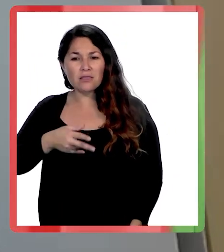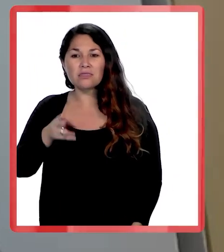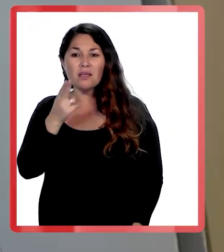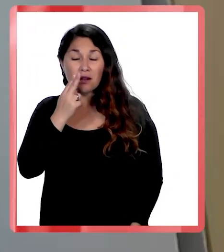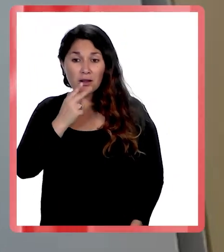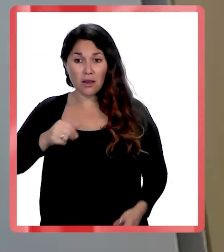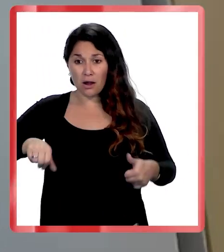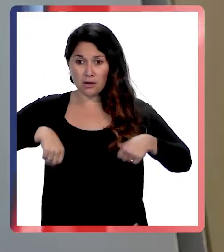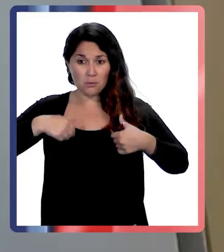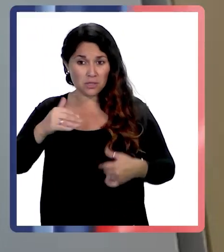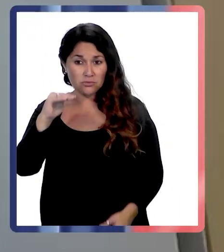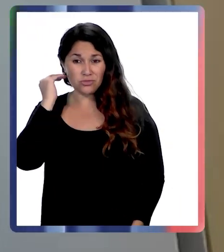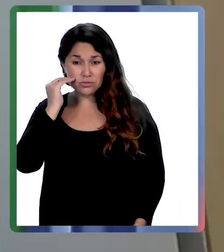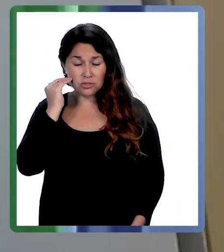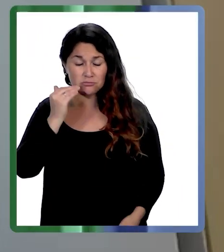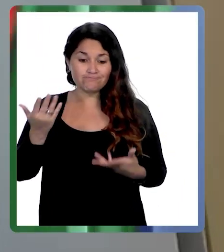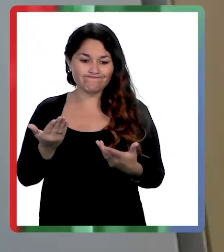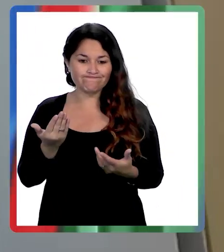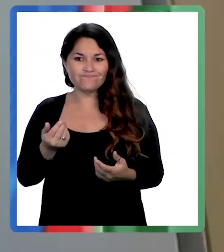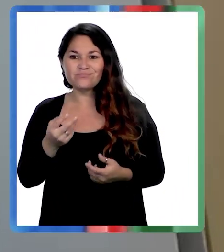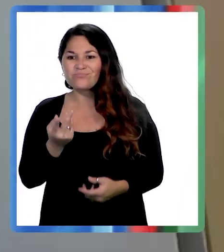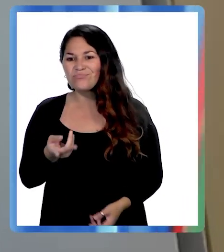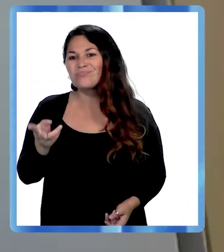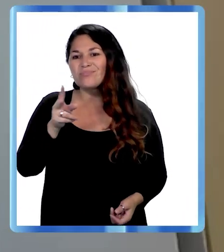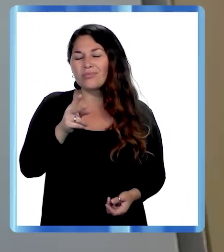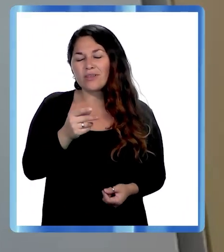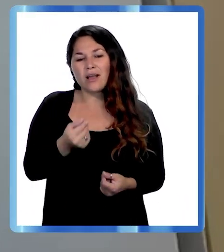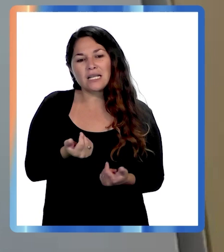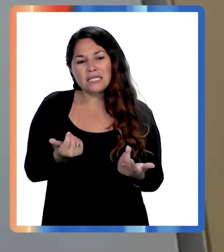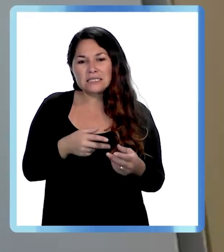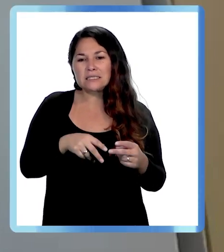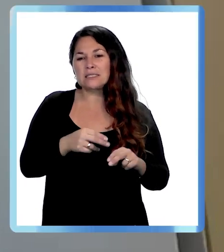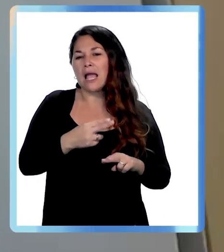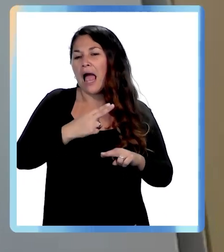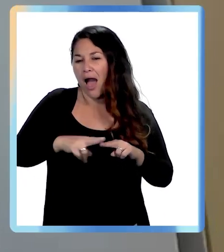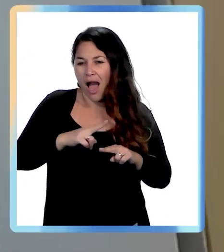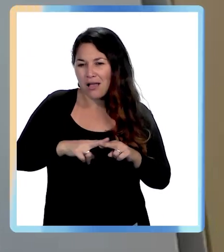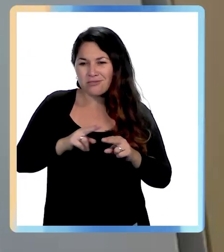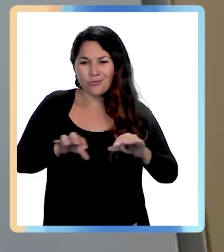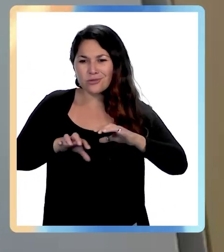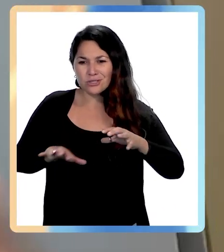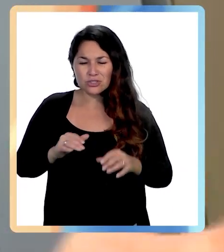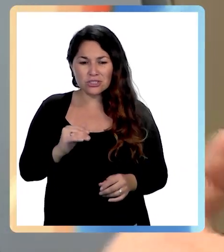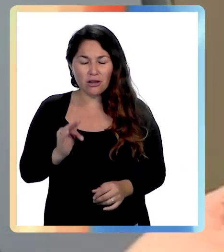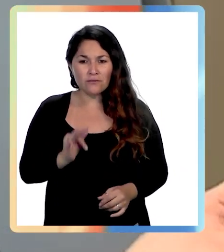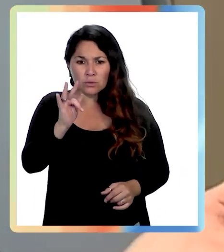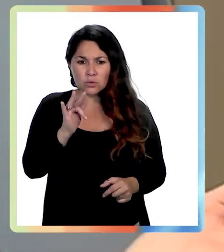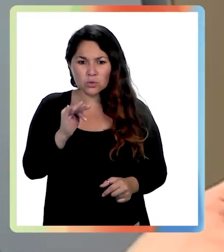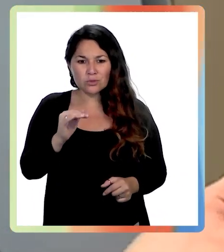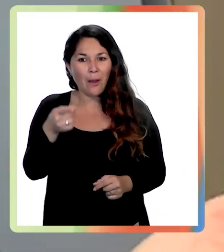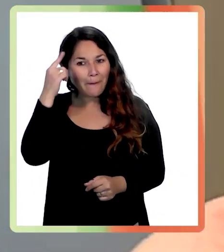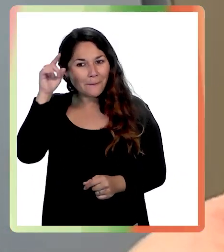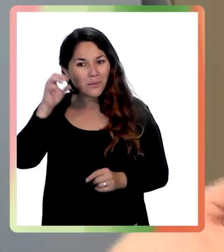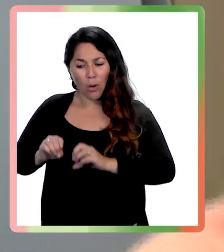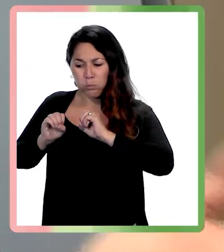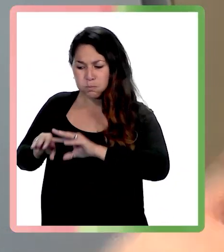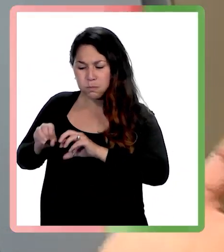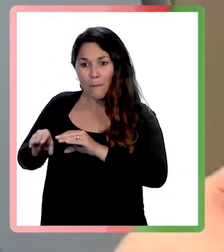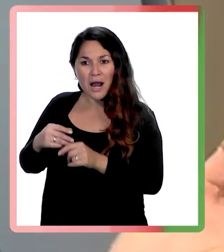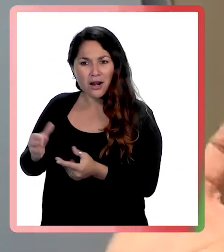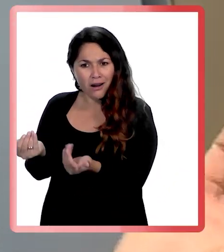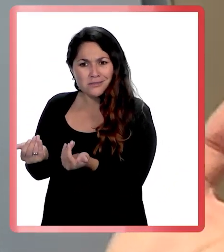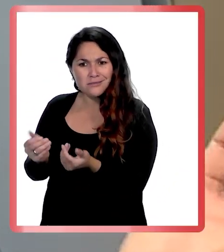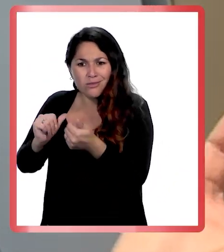adolescencia, en el fondo vamos a estar parchando un problema de salud pública mucho mayor. Entonces, esto tiene que ser en el fondo un trabajo al